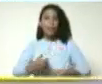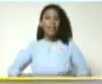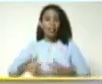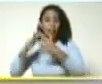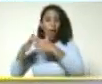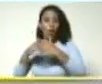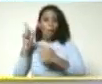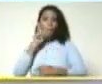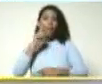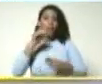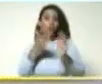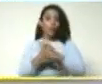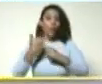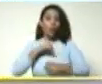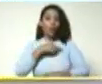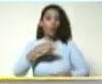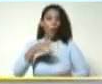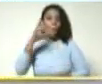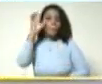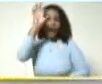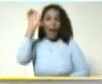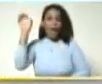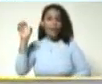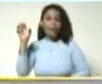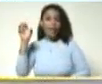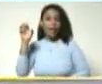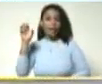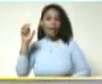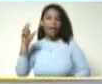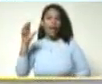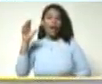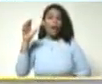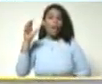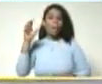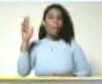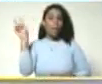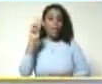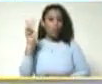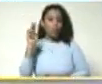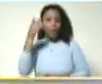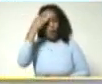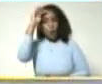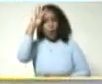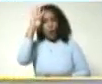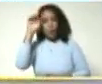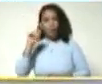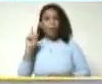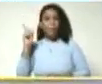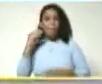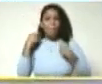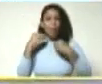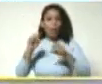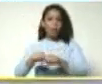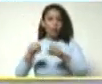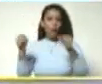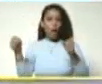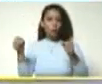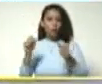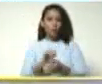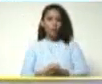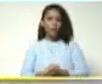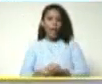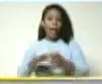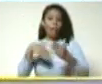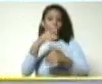sobre nuestros países exprimieron a nuestro país al máximo para destrozarlo y después